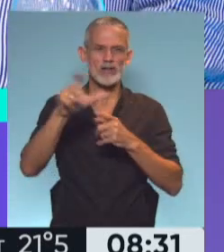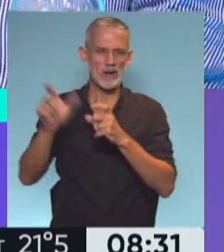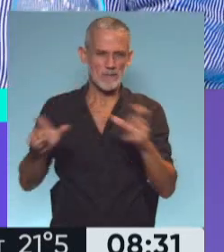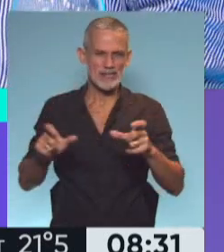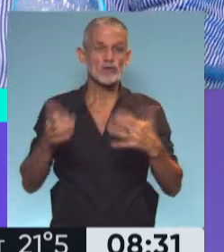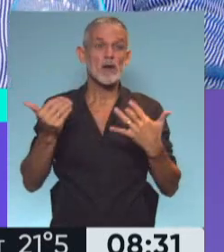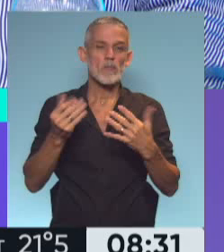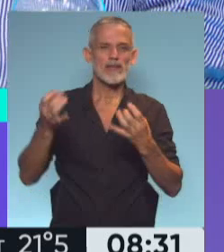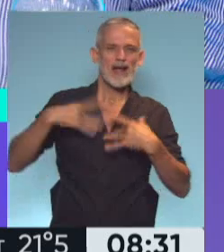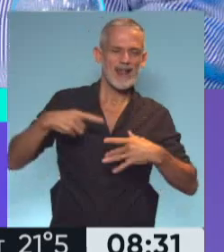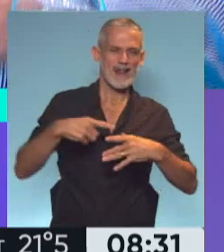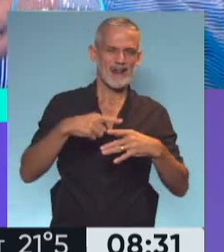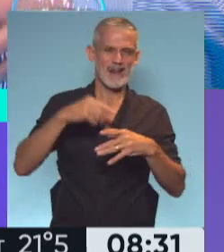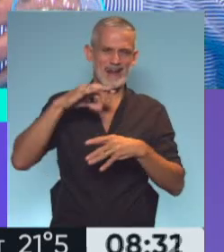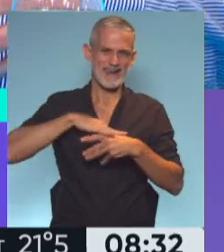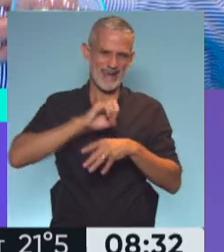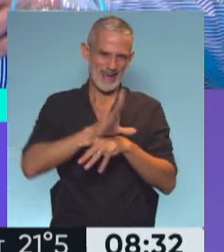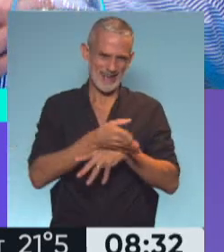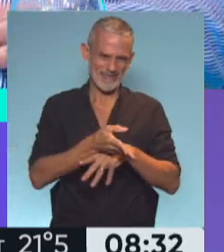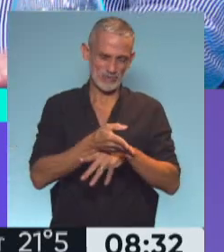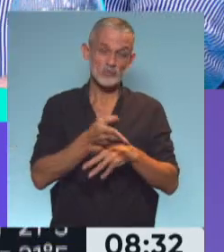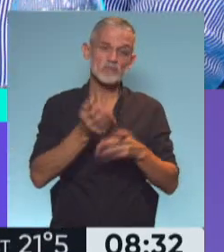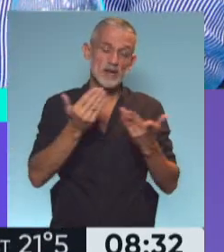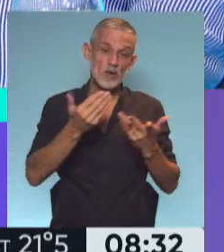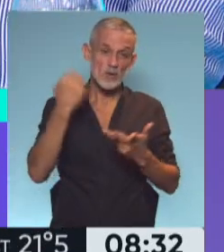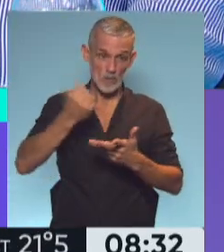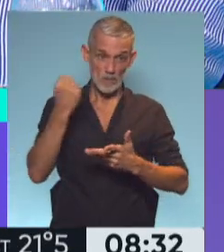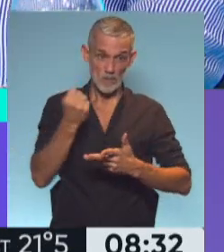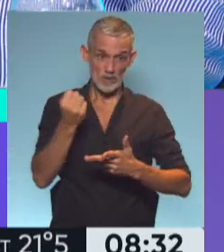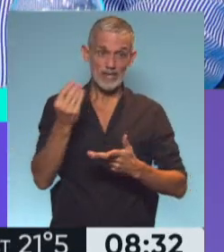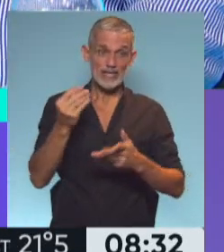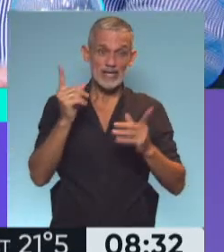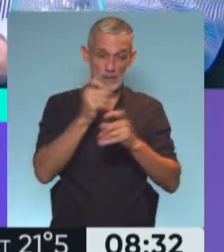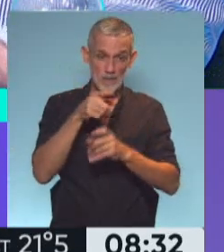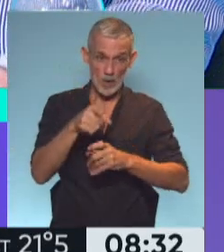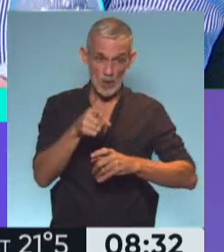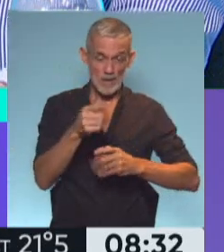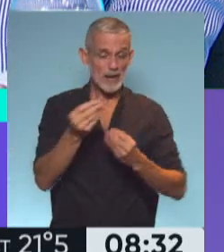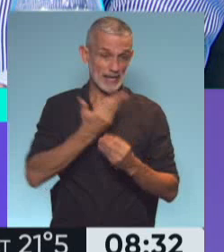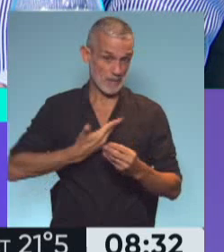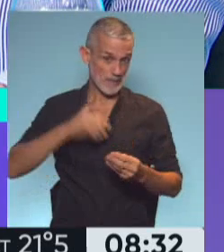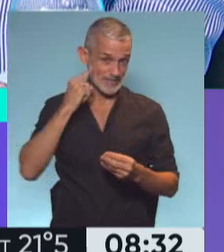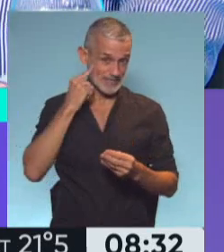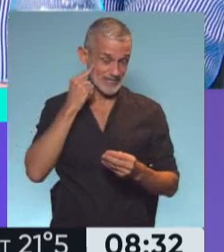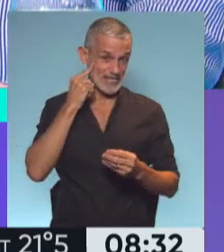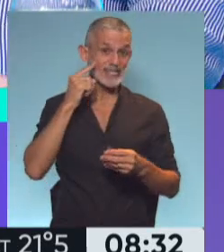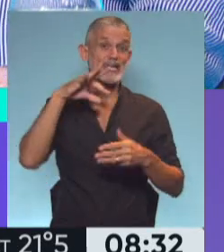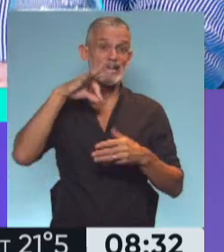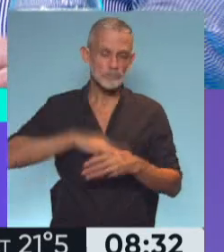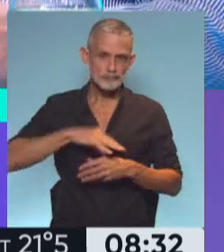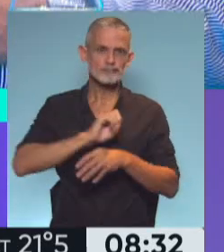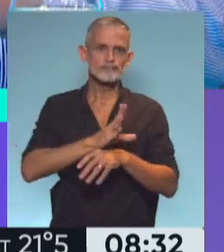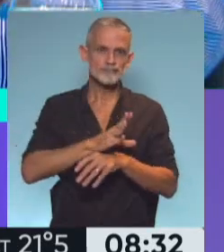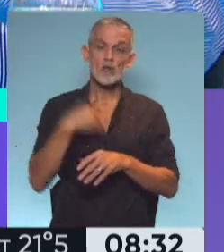podrían haberle transmitido el virus. Pero es importante que este problema, que es que el presidente se haya enfermado, lo